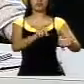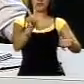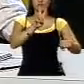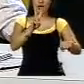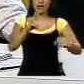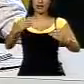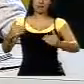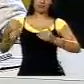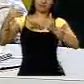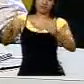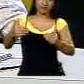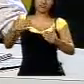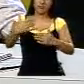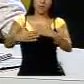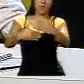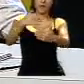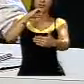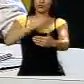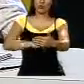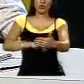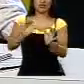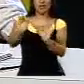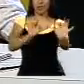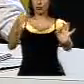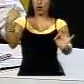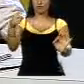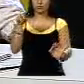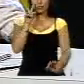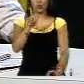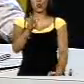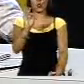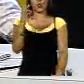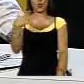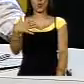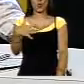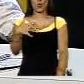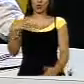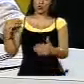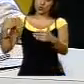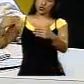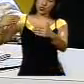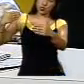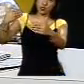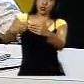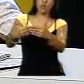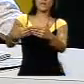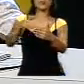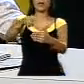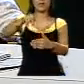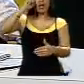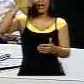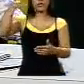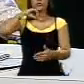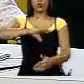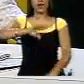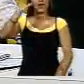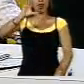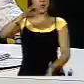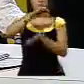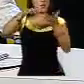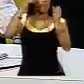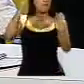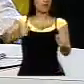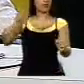una maravilla de espectáculo. La verdadera historia, ¿no? De Venezuela. Vale la pena. Vamos a ver, para no echar cuento, vamos a verlo un poquito para